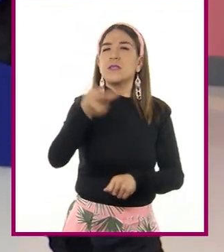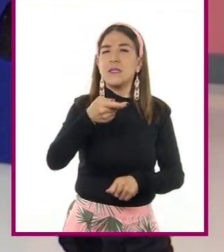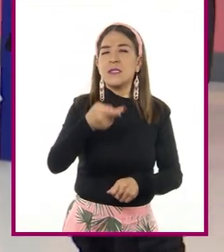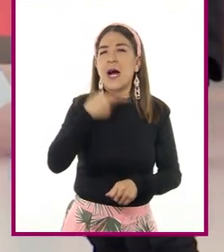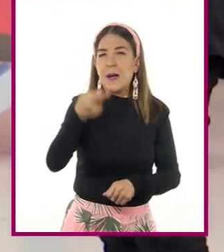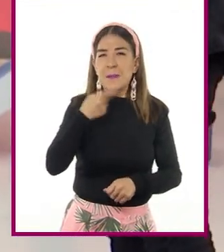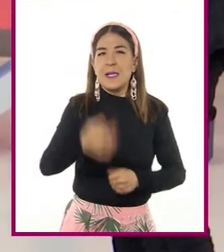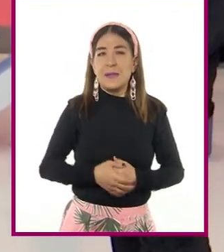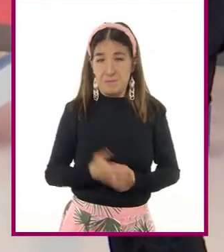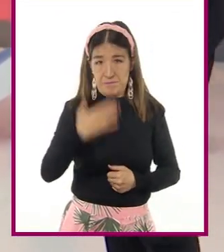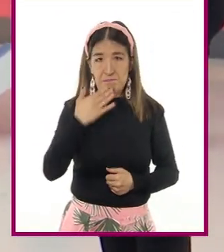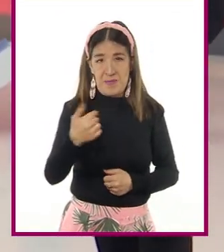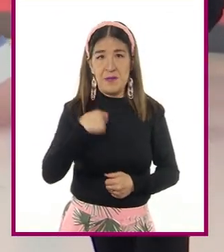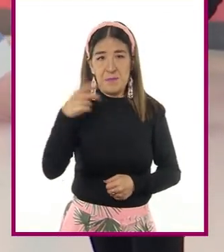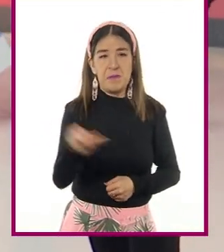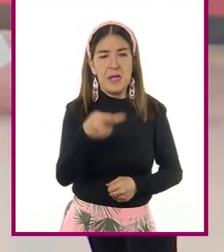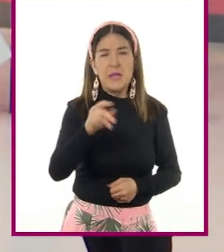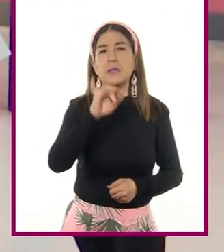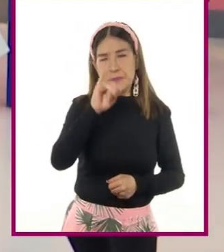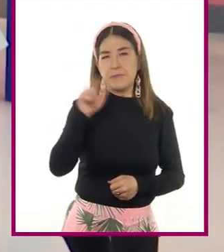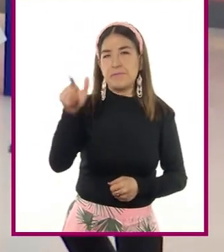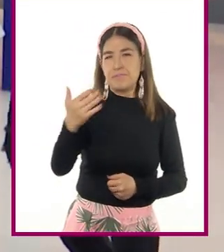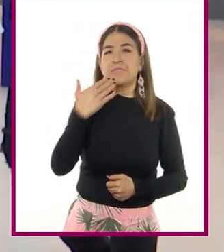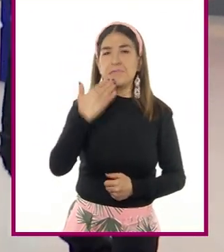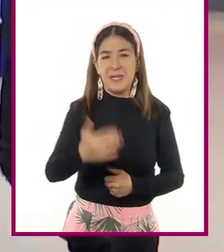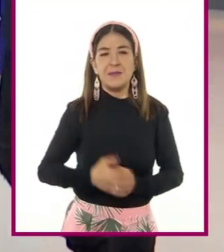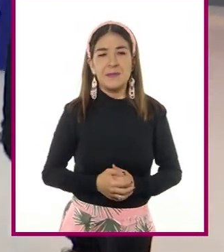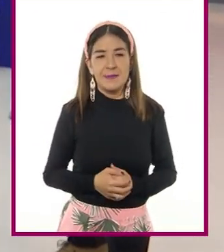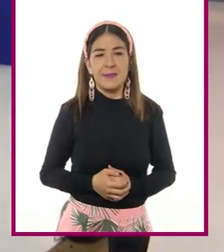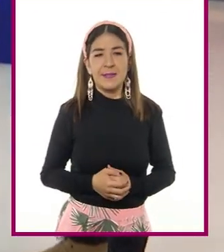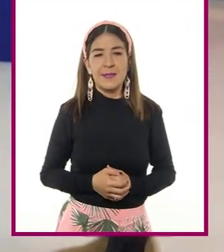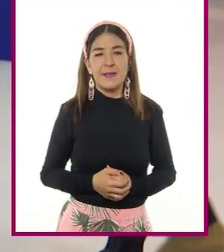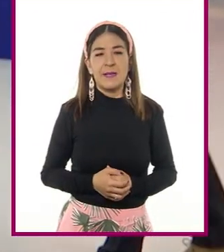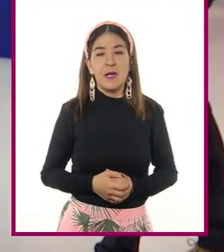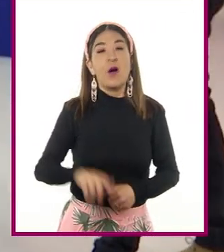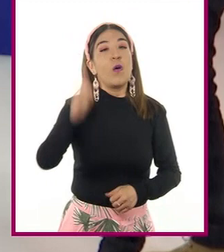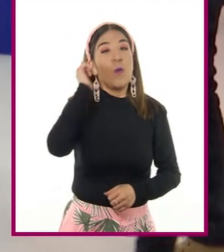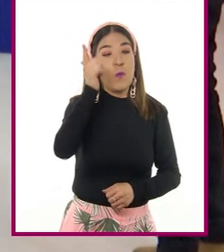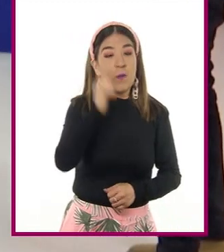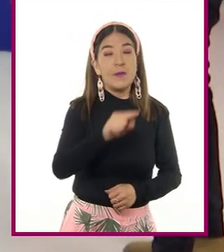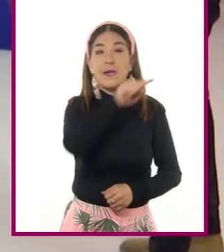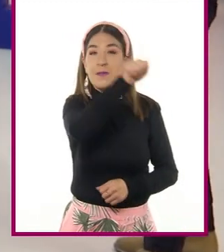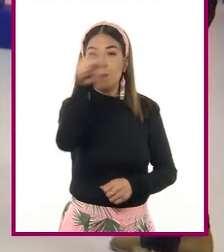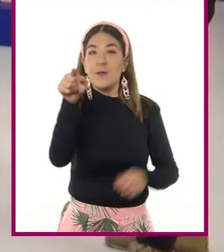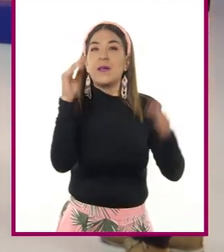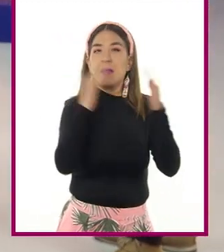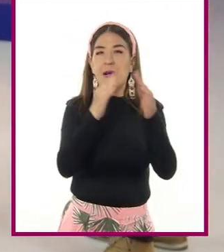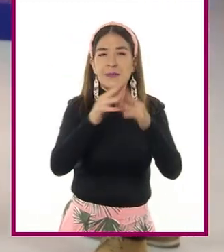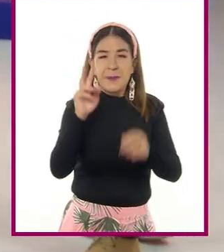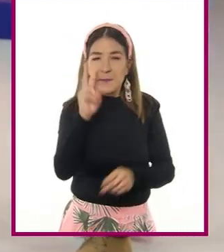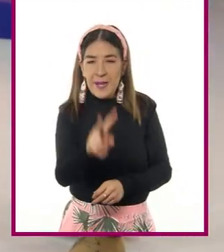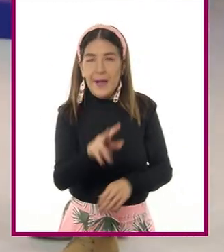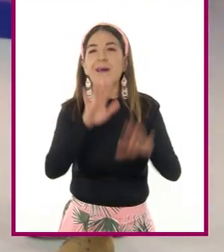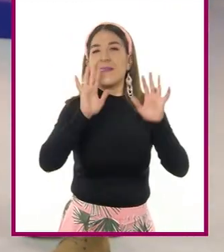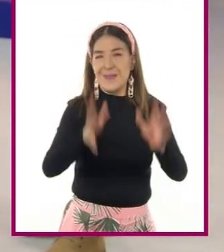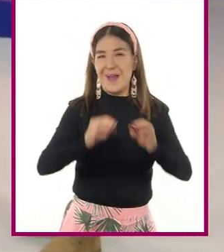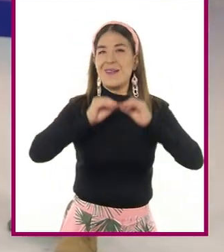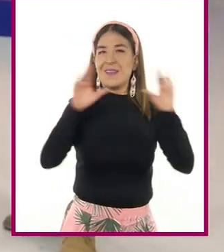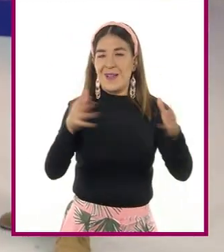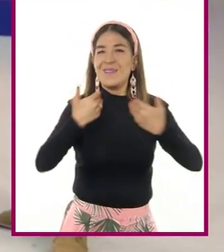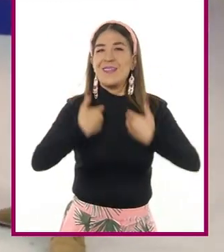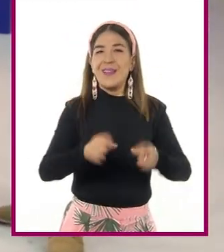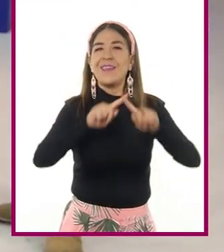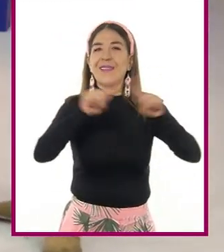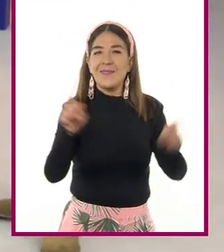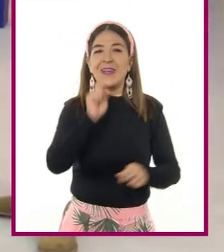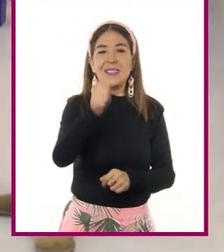profesor? Sí, es correcta. Espero que allá en casa les haya quedado clara la diferencia